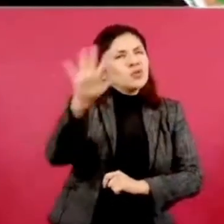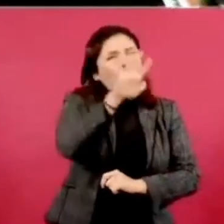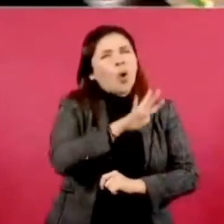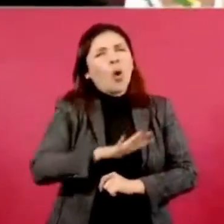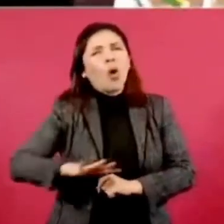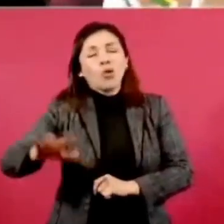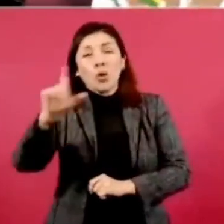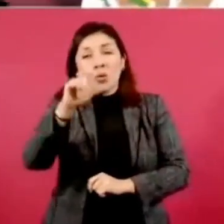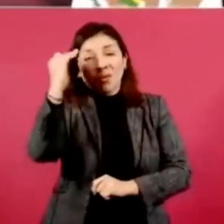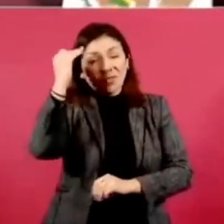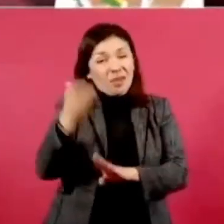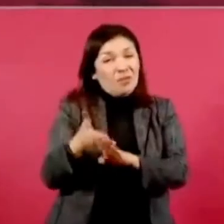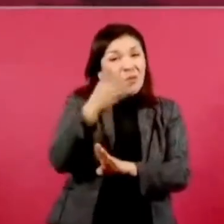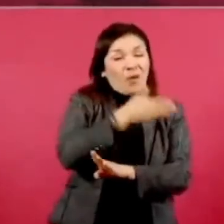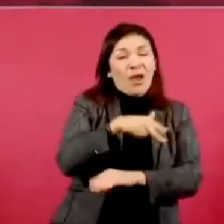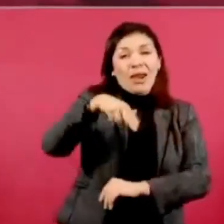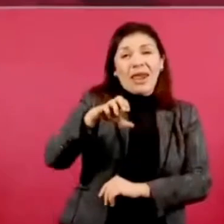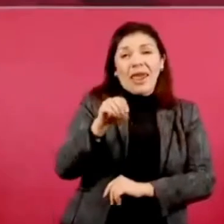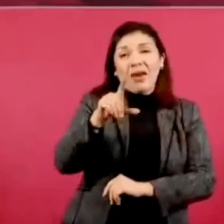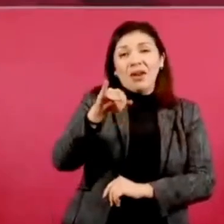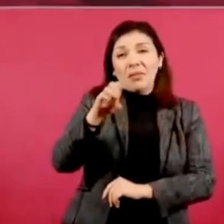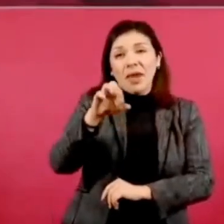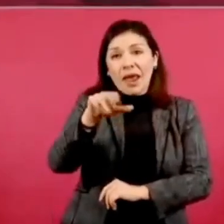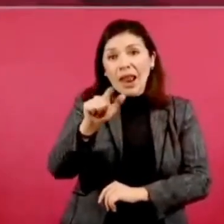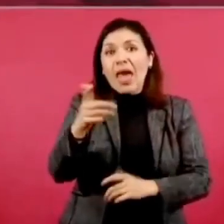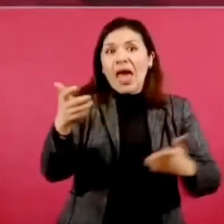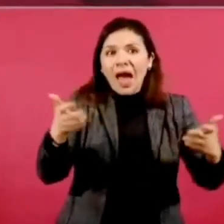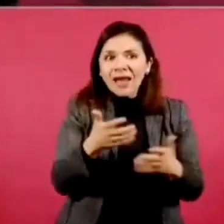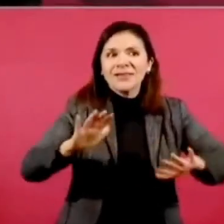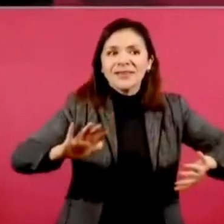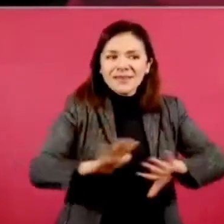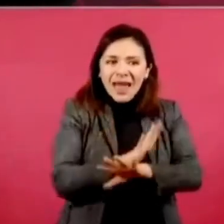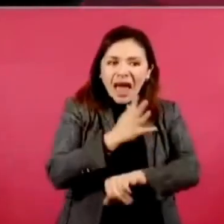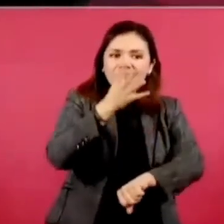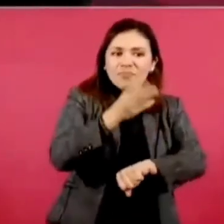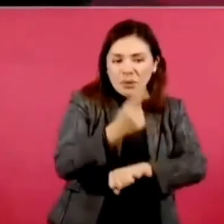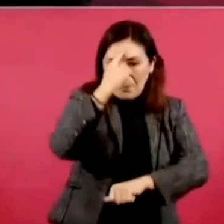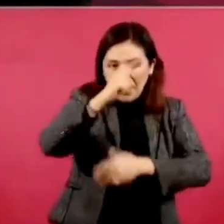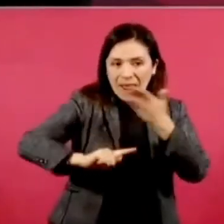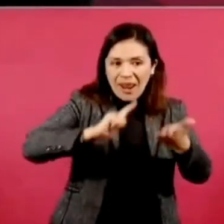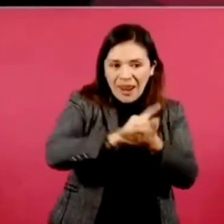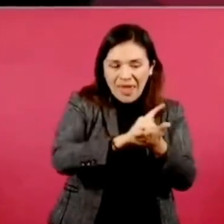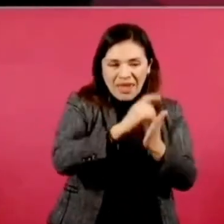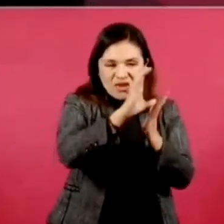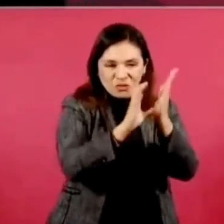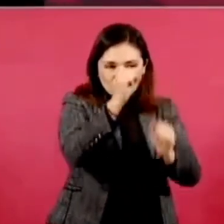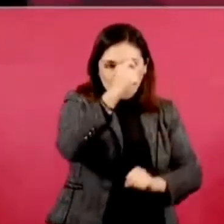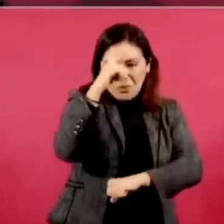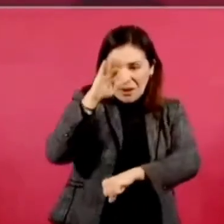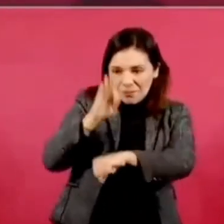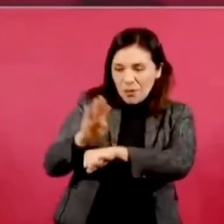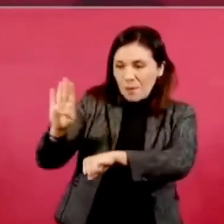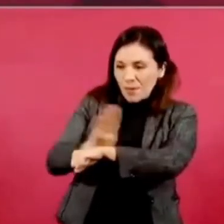periodo neoliberal, no promovió ninguna reforma a la Constitución en beneficio del pueblo.